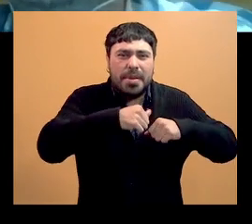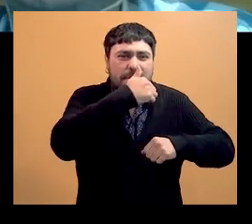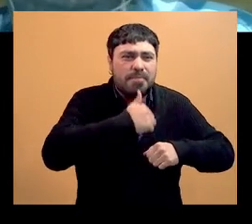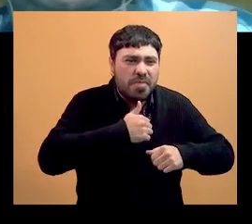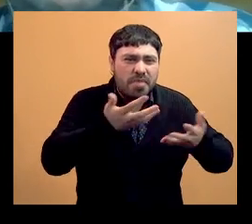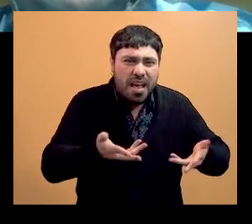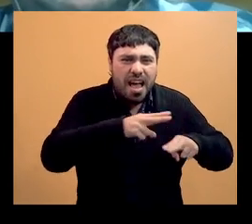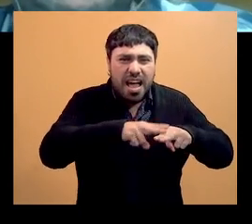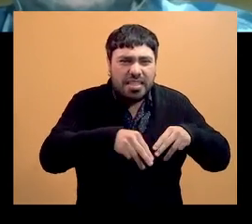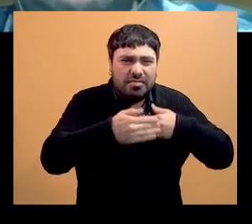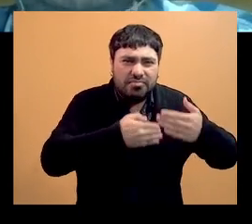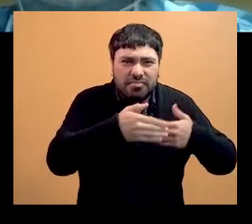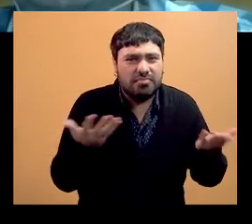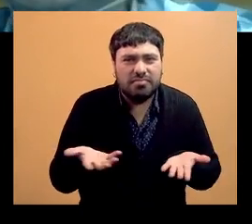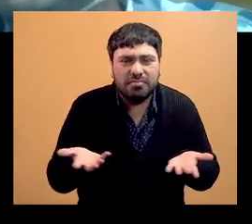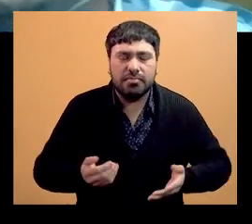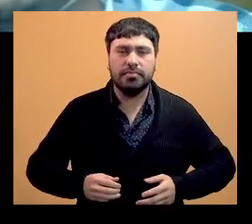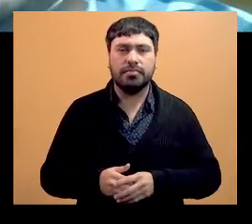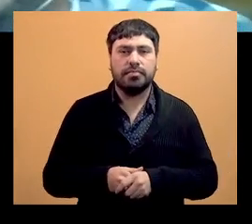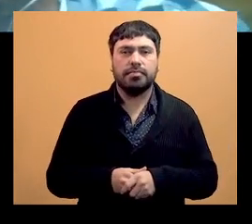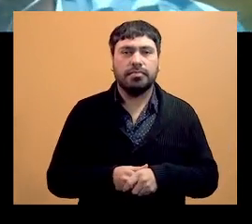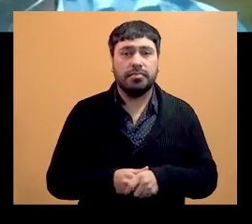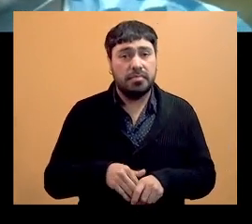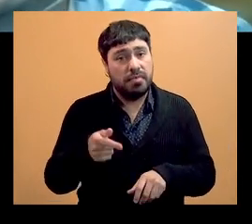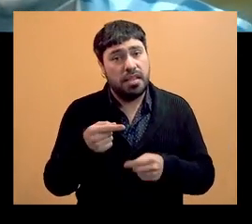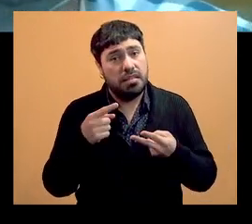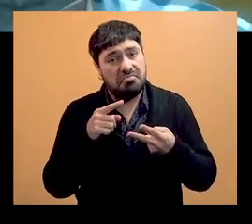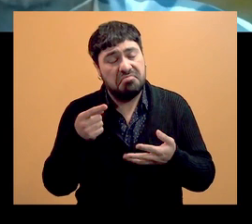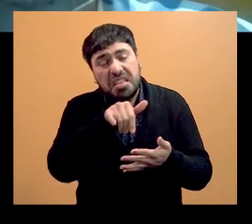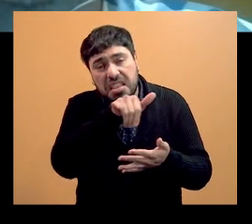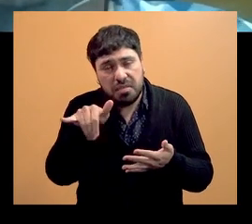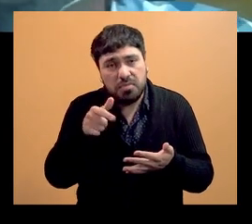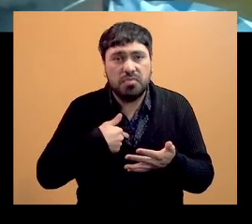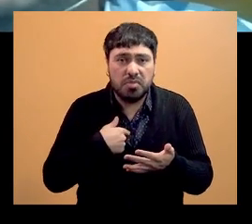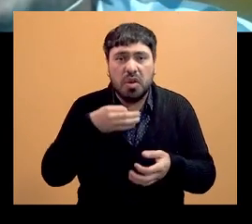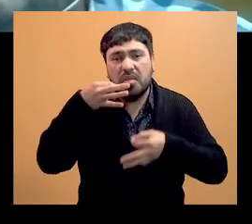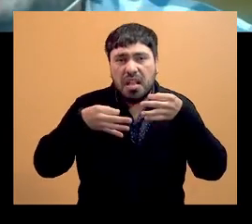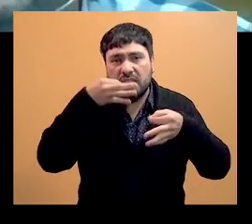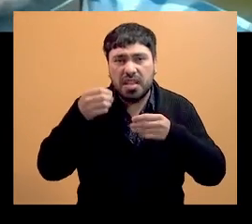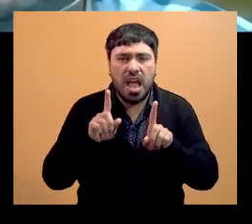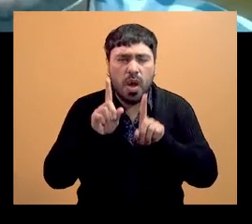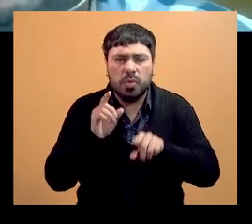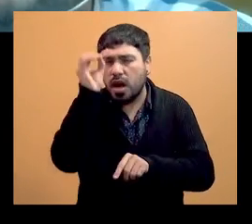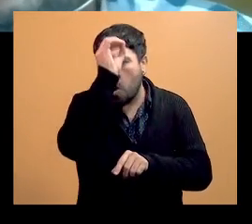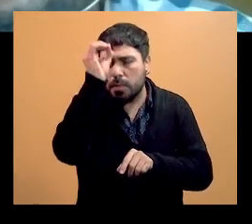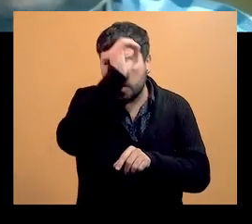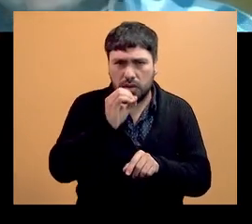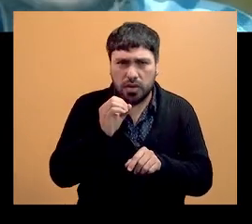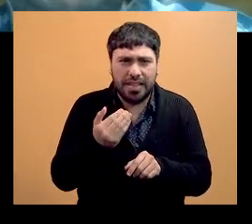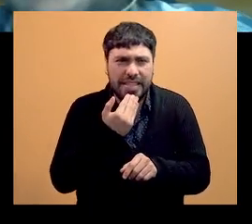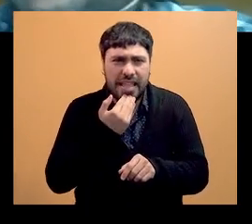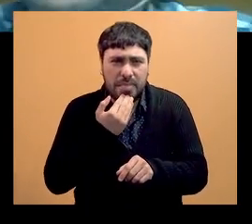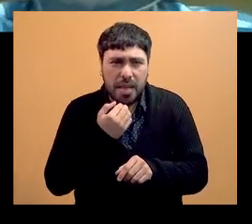decía. Finalmente, les voy a dejar algunas conclusiones personales realmente respecto a este tema y voy a dejar algunas preguntas abiertas para que podamos